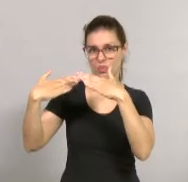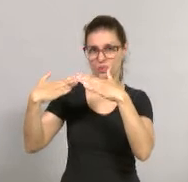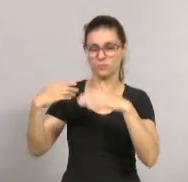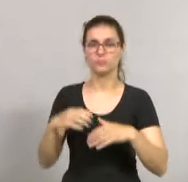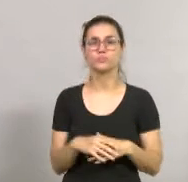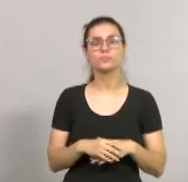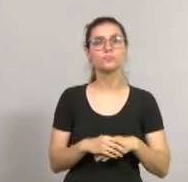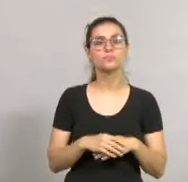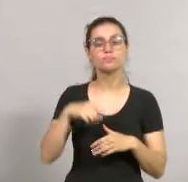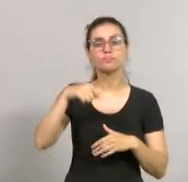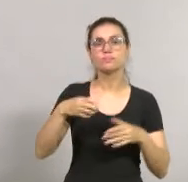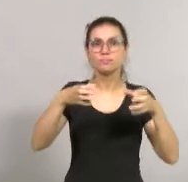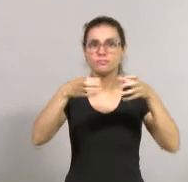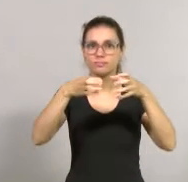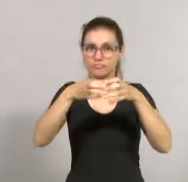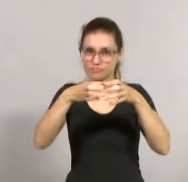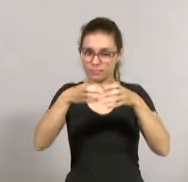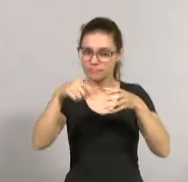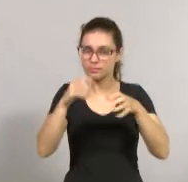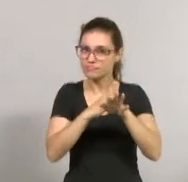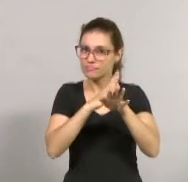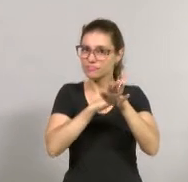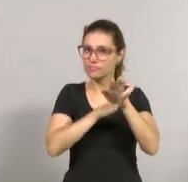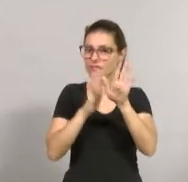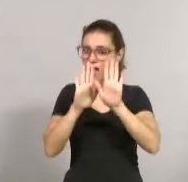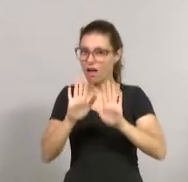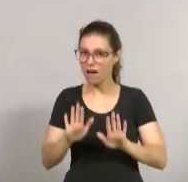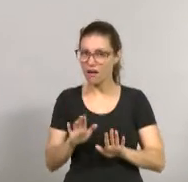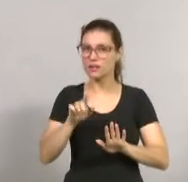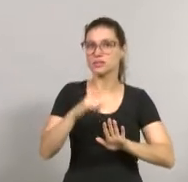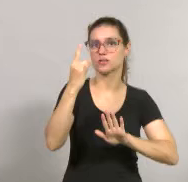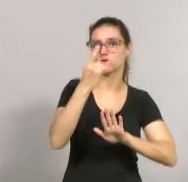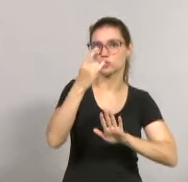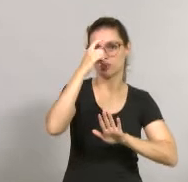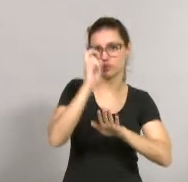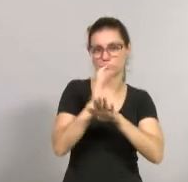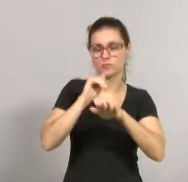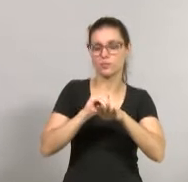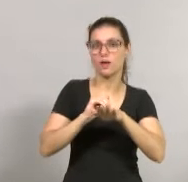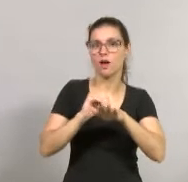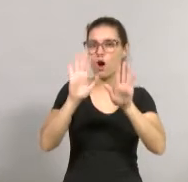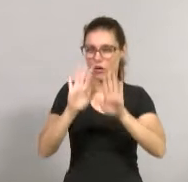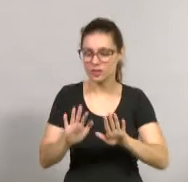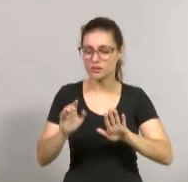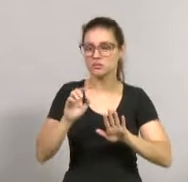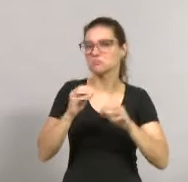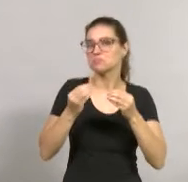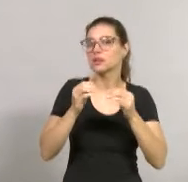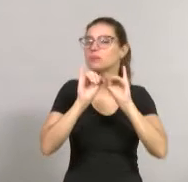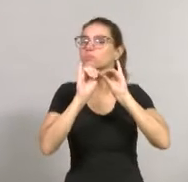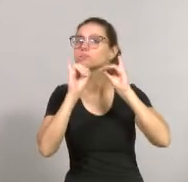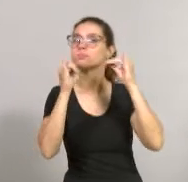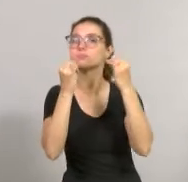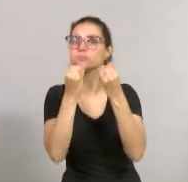Esta reunión ha sido organizada por la propia universidad para hacer un balance